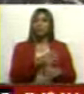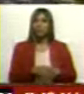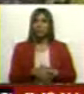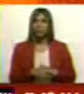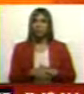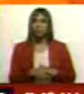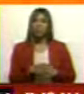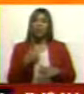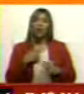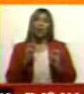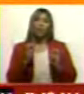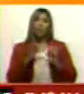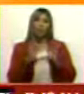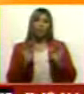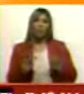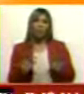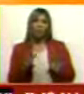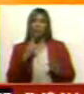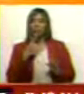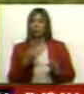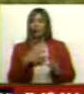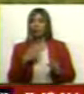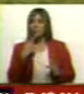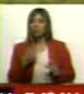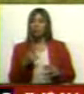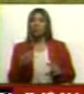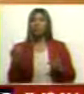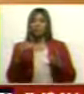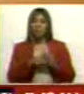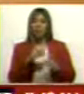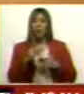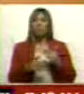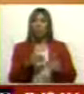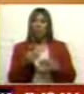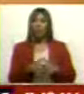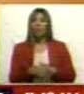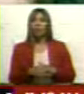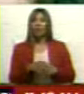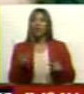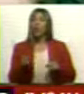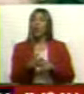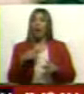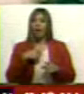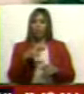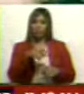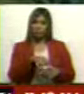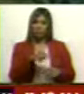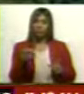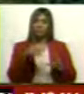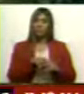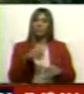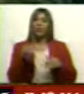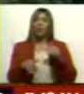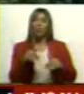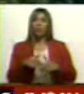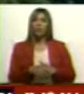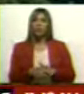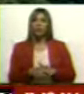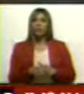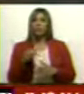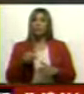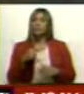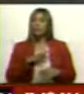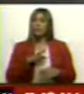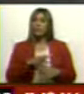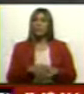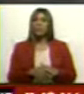oposicionista, por llamarlo de alguna manera, que se ha incorporado masivamente, así como se incorporó a las elecciones para el referéndum,